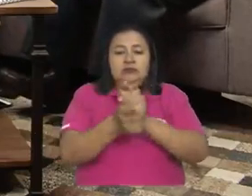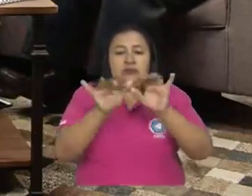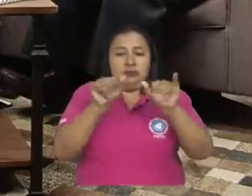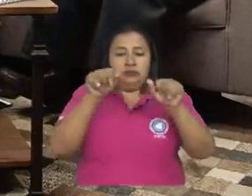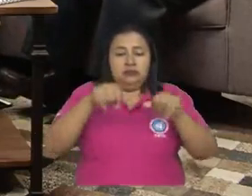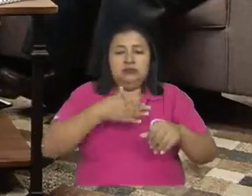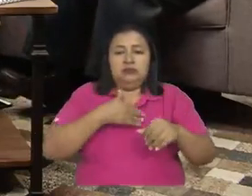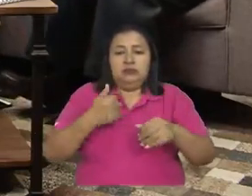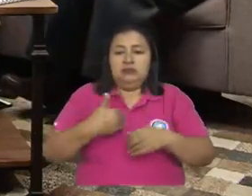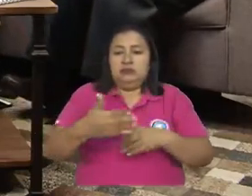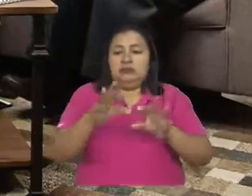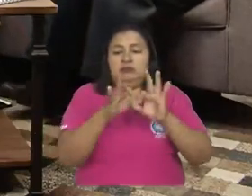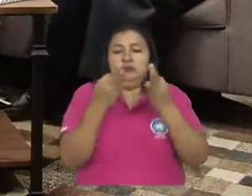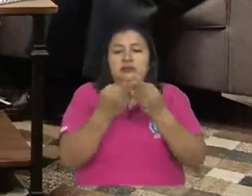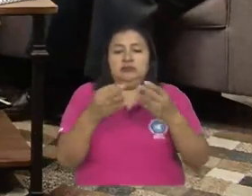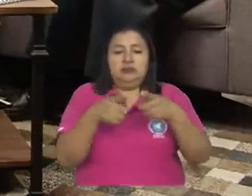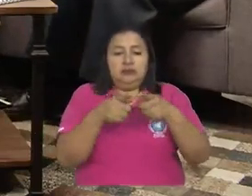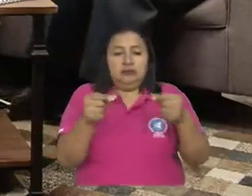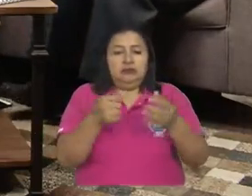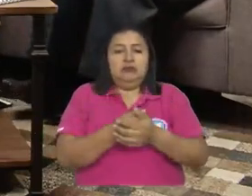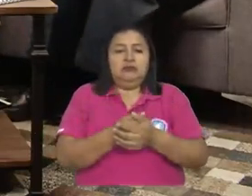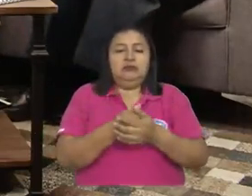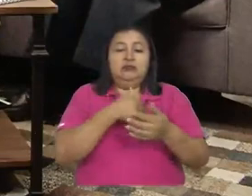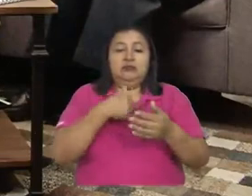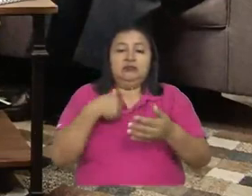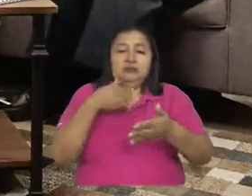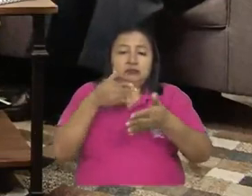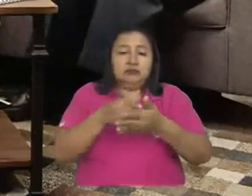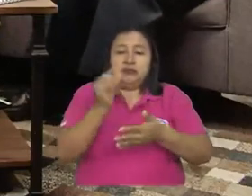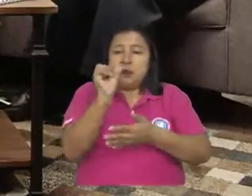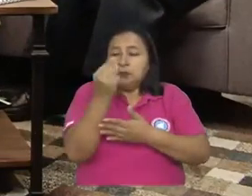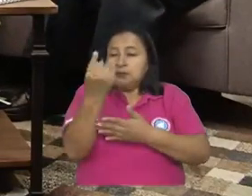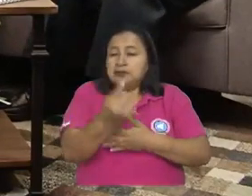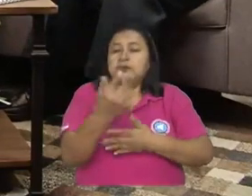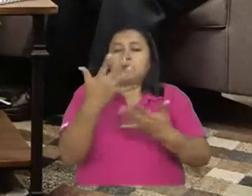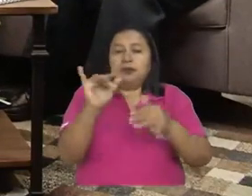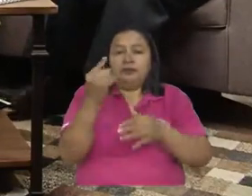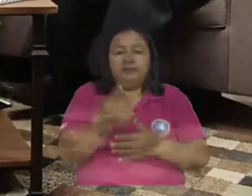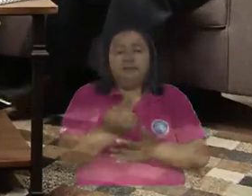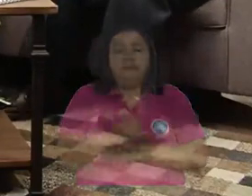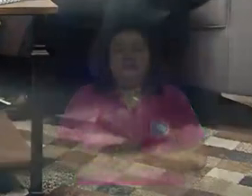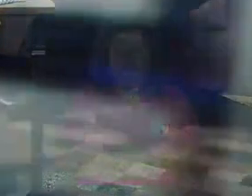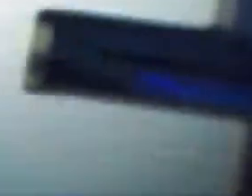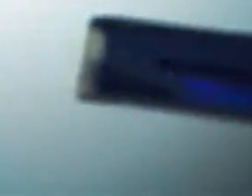en mejoría para la familia capitalina. Así es. Hacemos una breve pausa, pero ya volvemos.